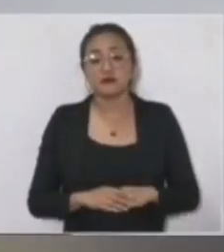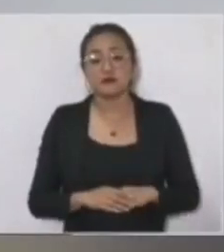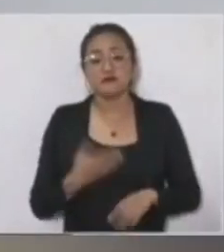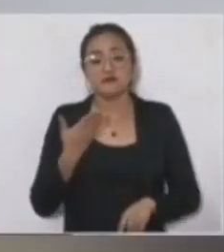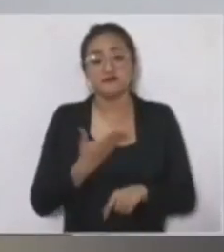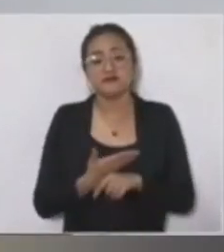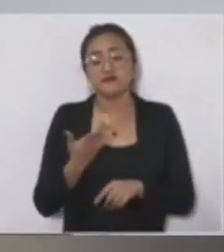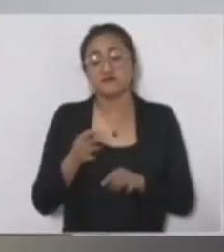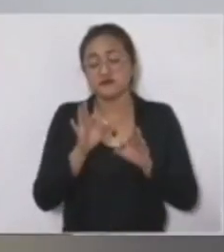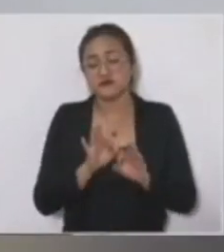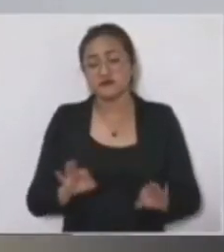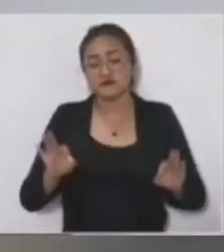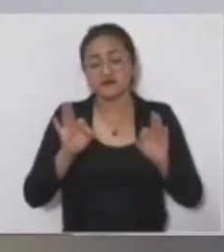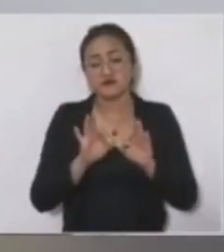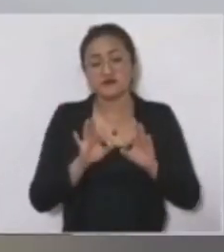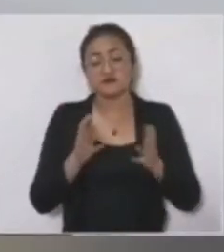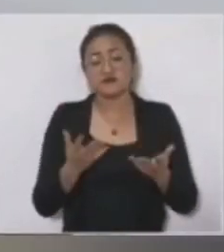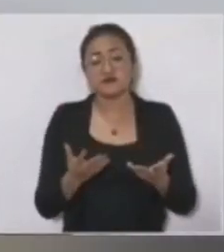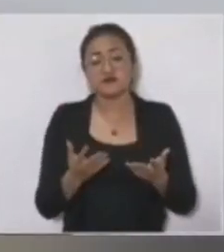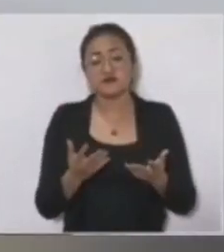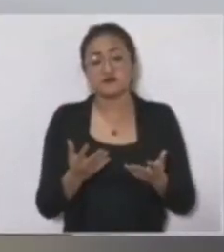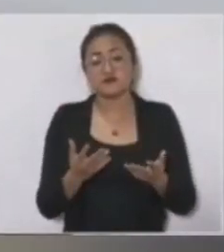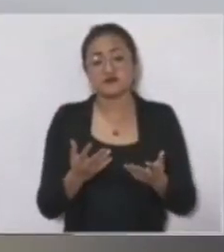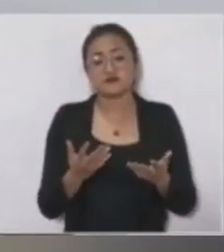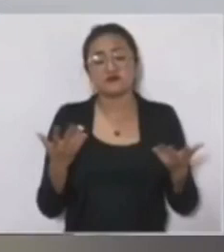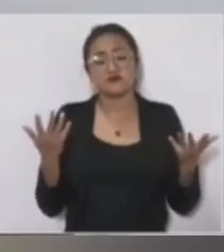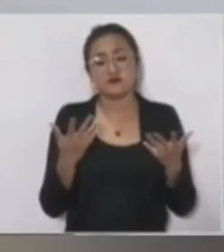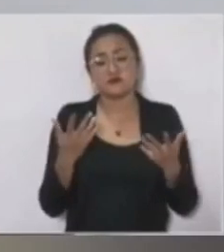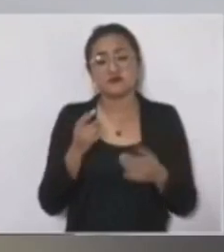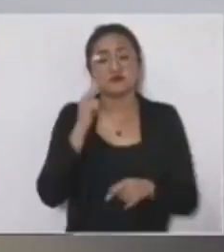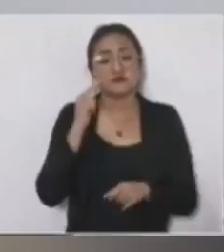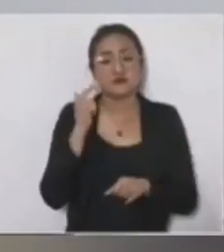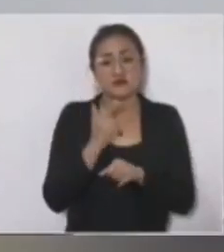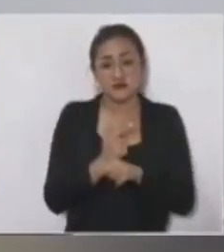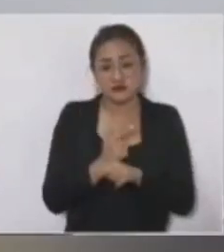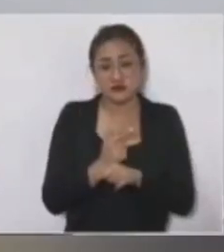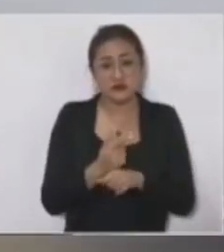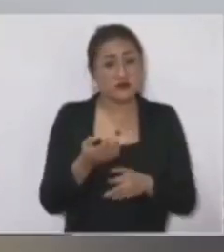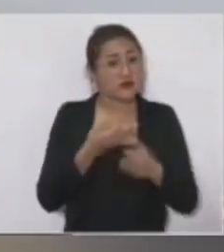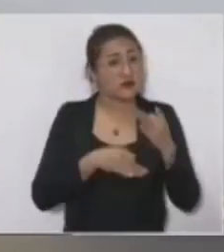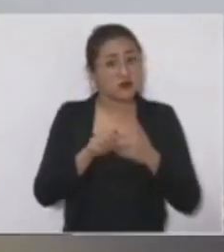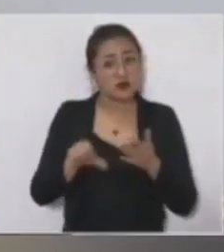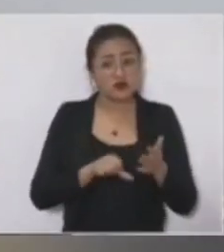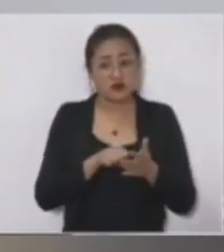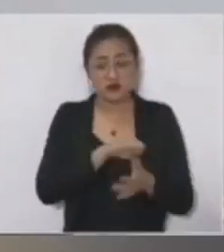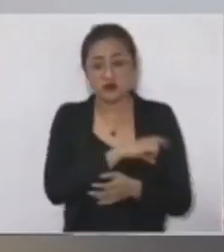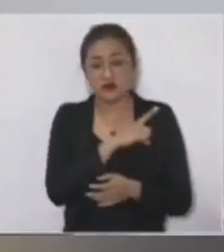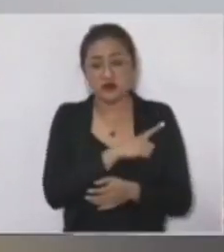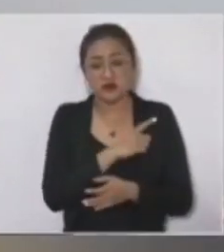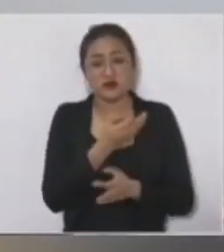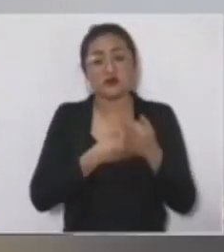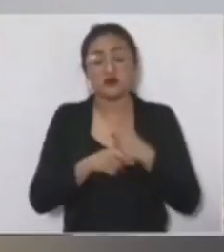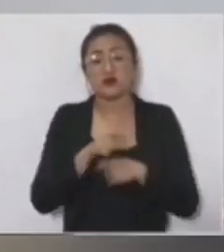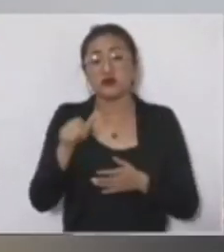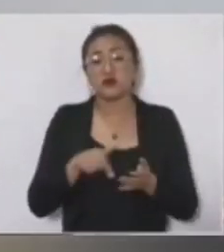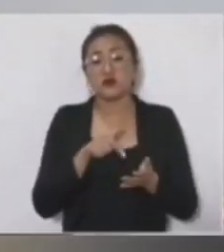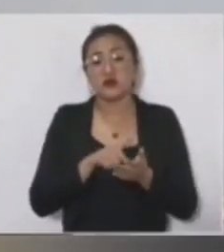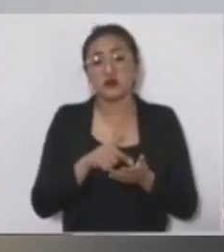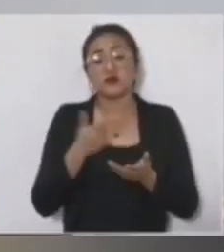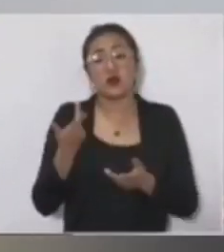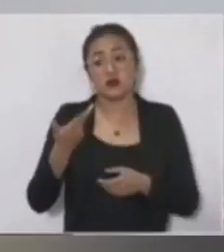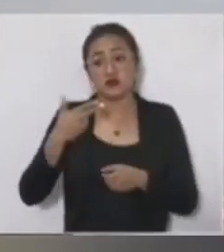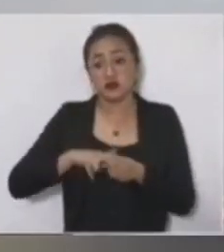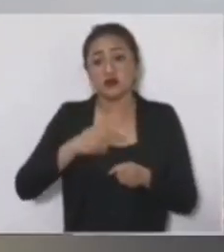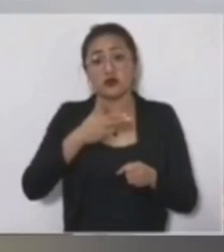muy, muy, muy importante, hacemos detecciones en todos los centros de salud y en todas las unidades